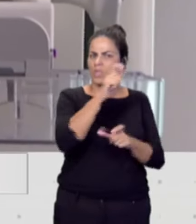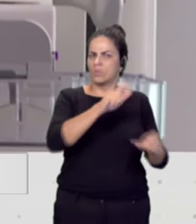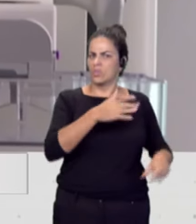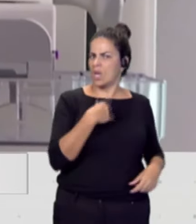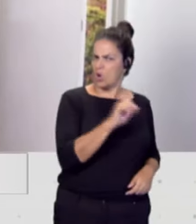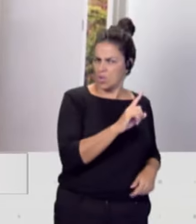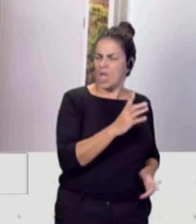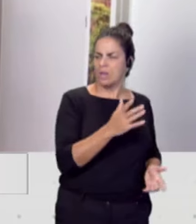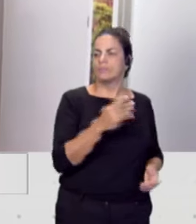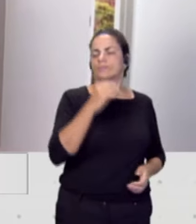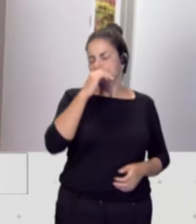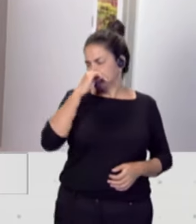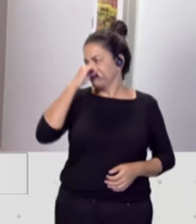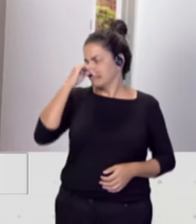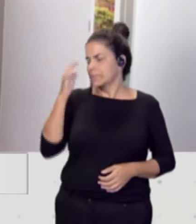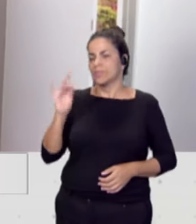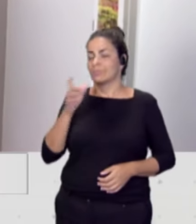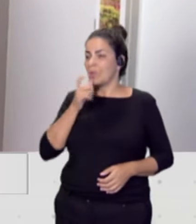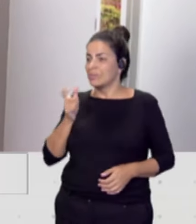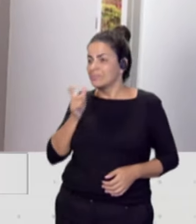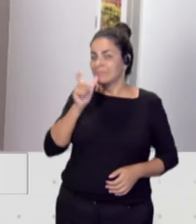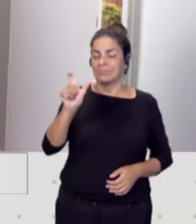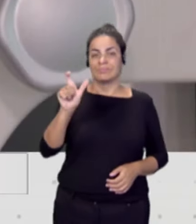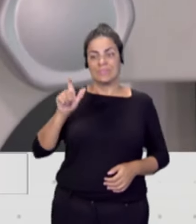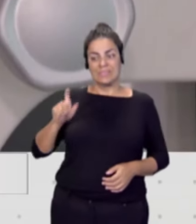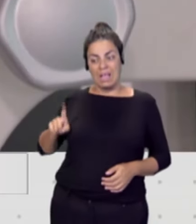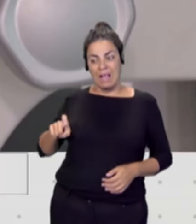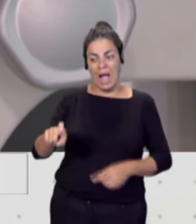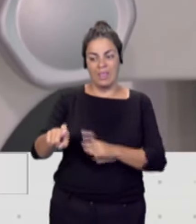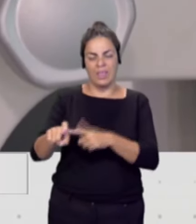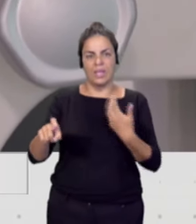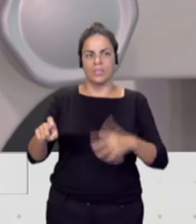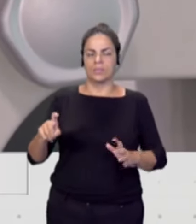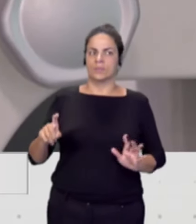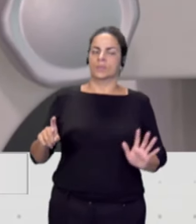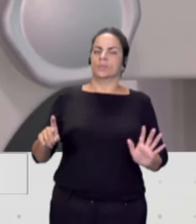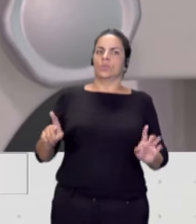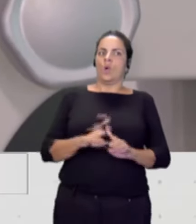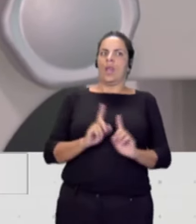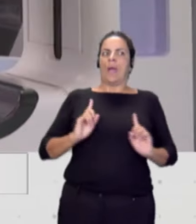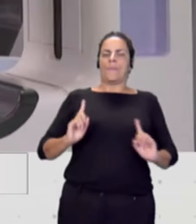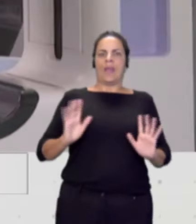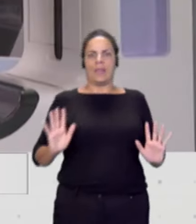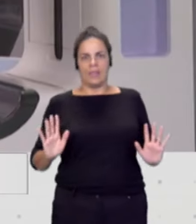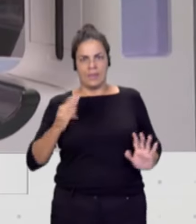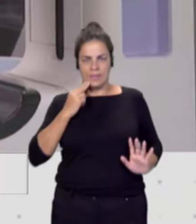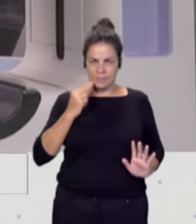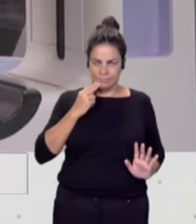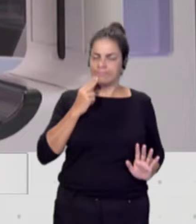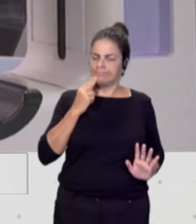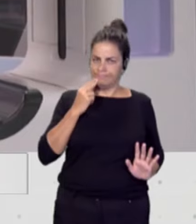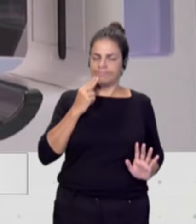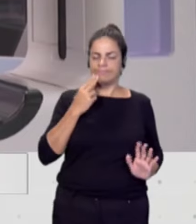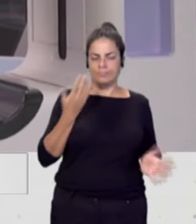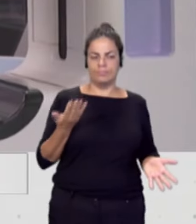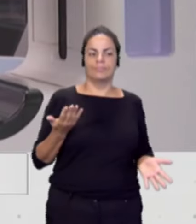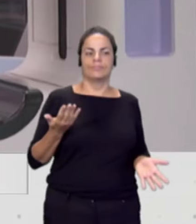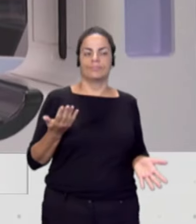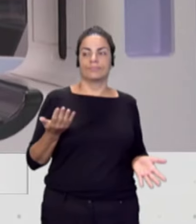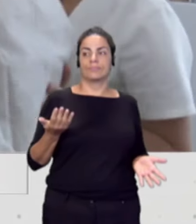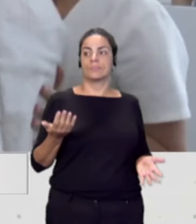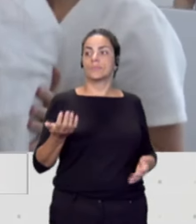Realmente sí, la palabra cáncer sigue siendo muy amenazante, ¿vale? Es verdad que pues con los